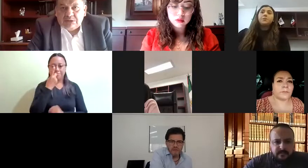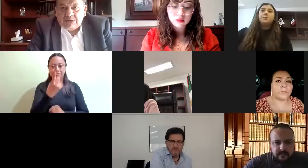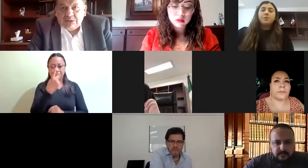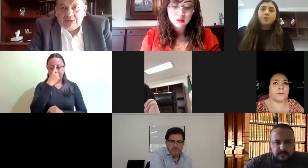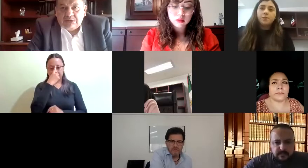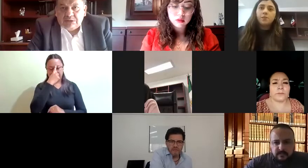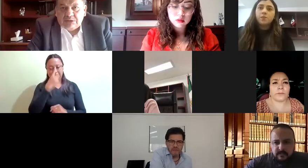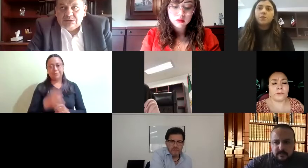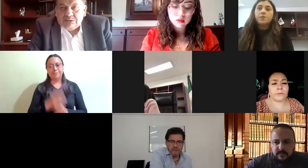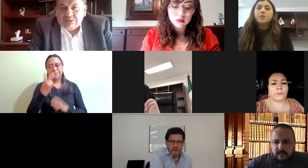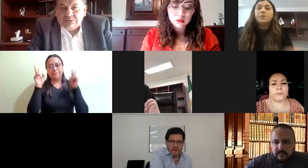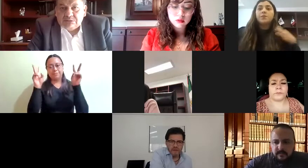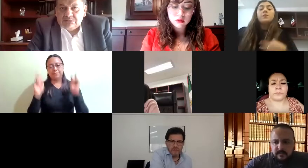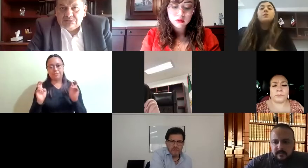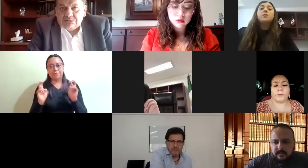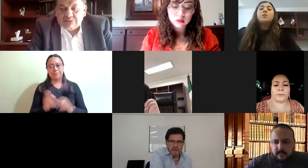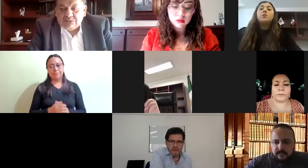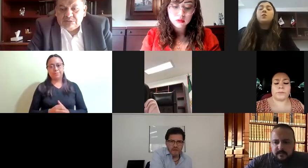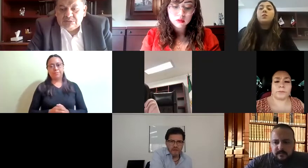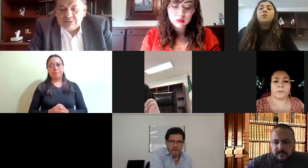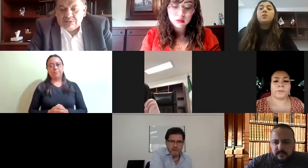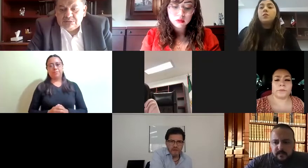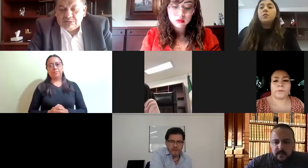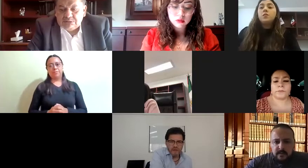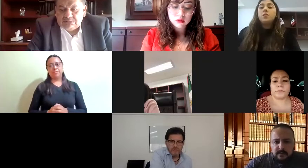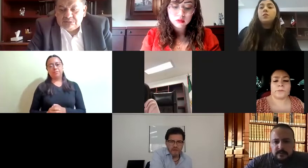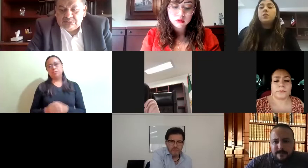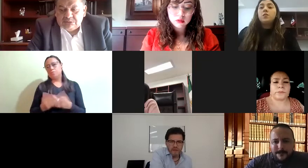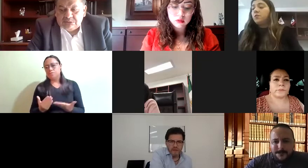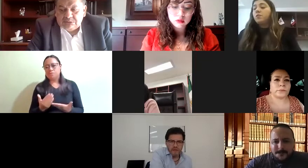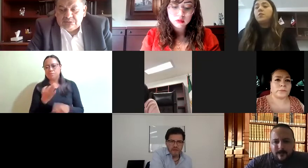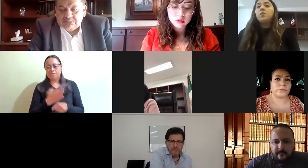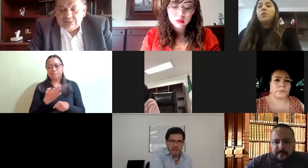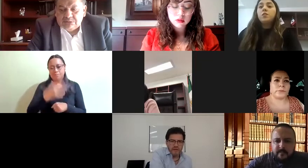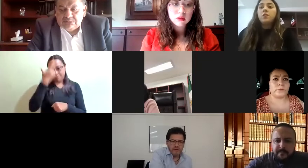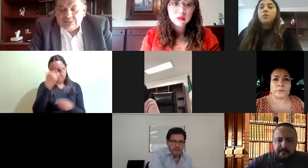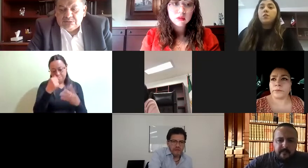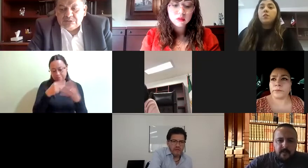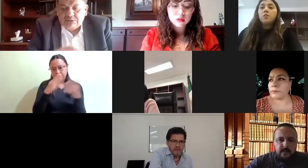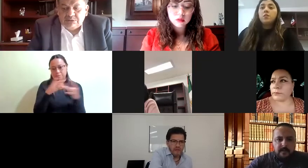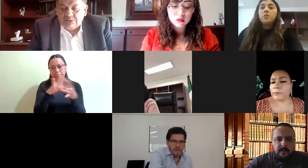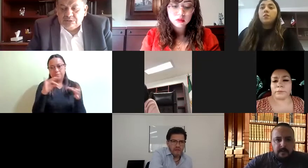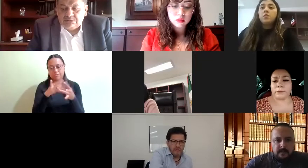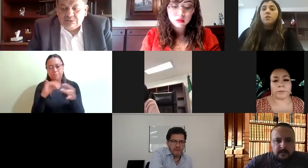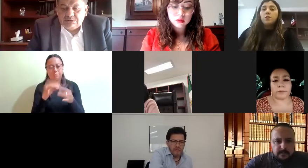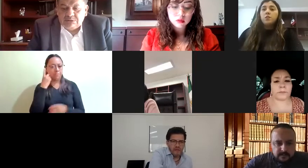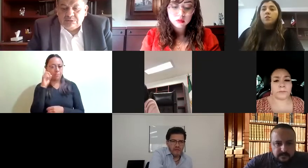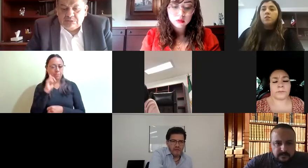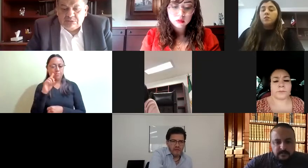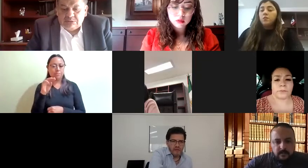en un tema con un argumento que me parece muy relevante que nos compartió la diputada